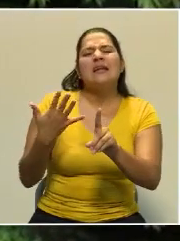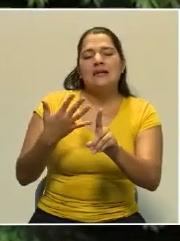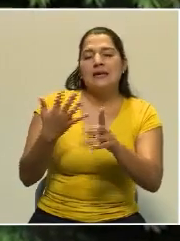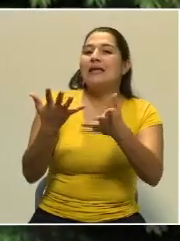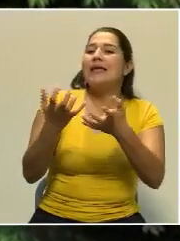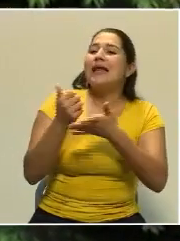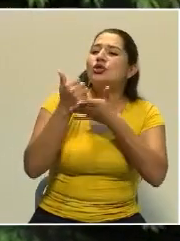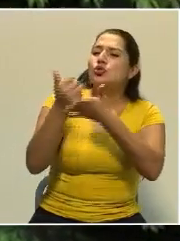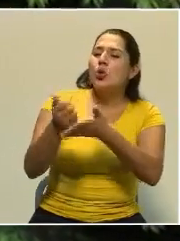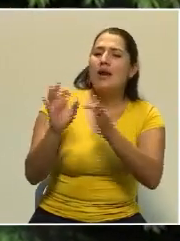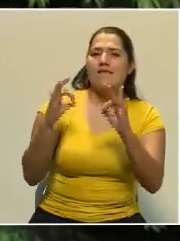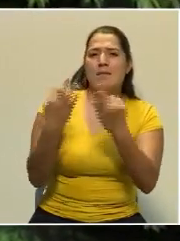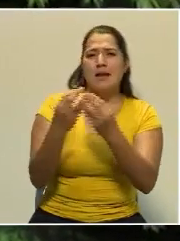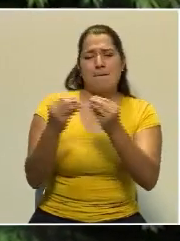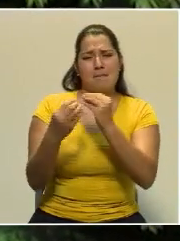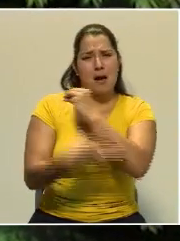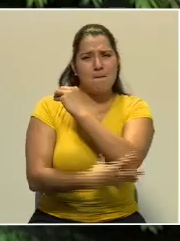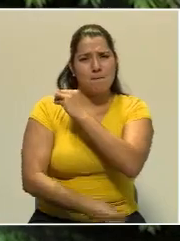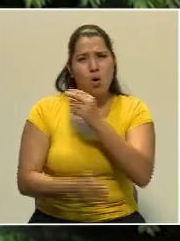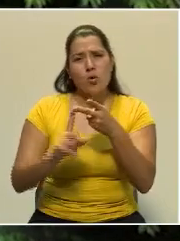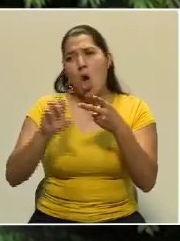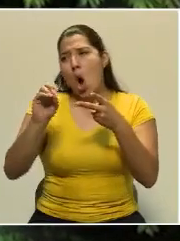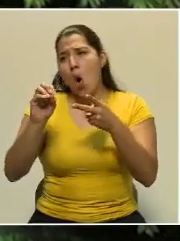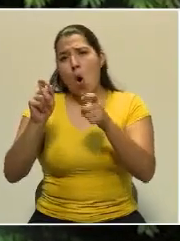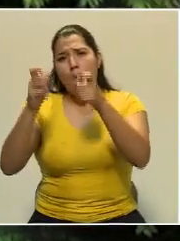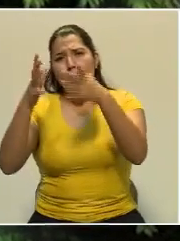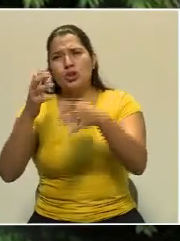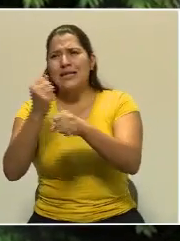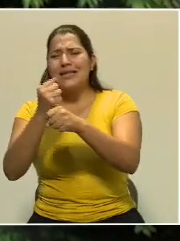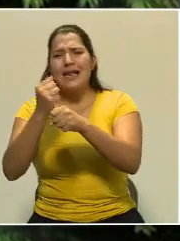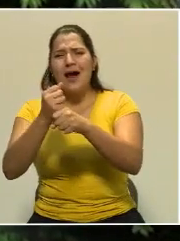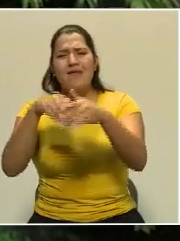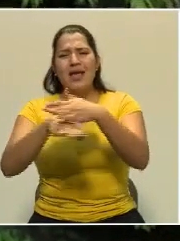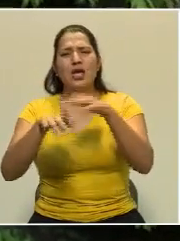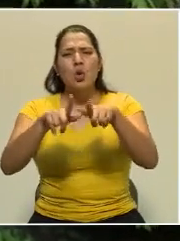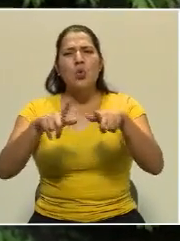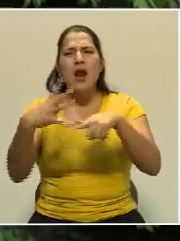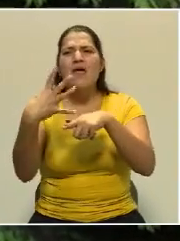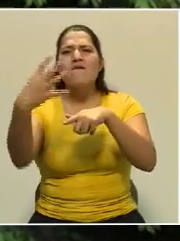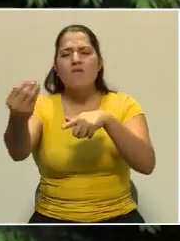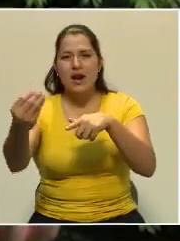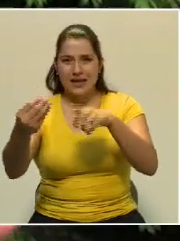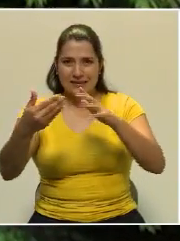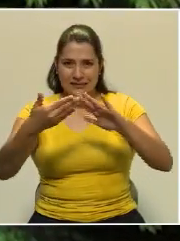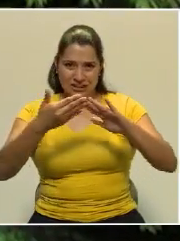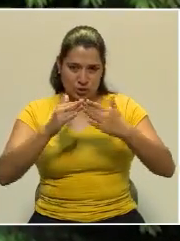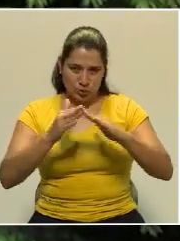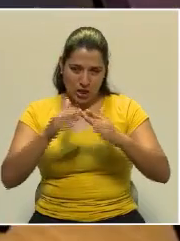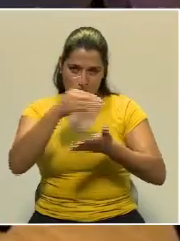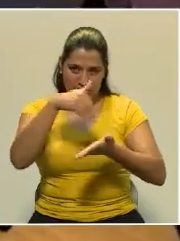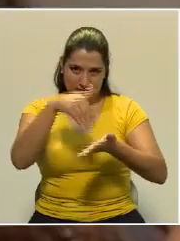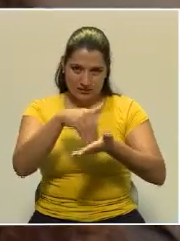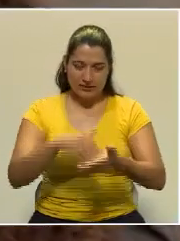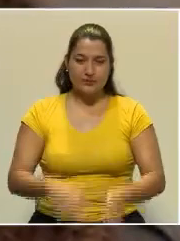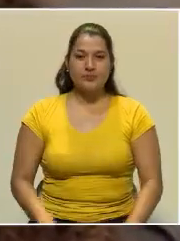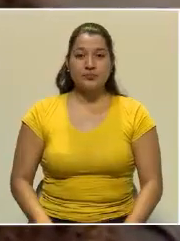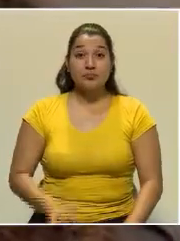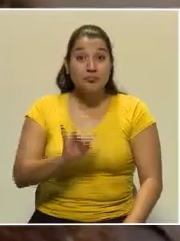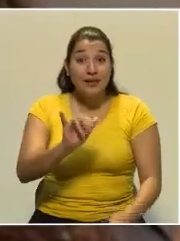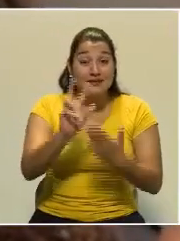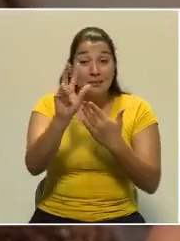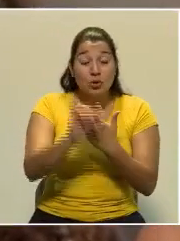y a los educadores que trabajan en zonas rurales y en lugares de alta vulnerabilidad y marginalidad. Esta